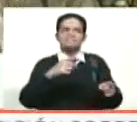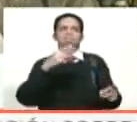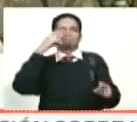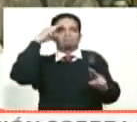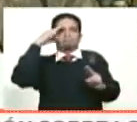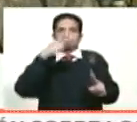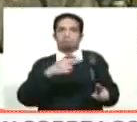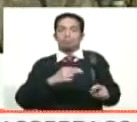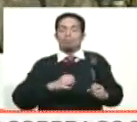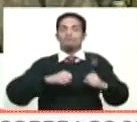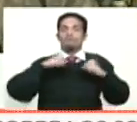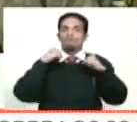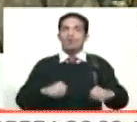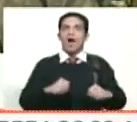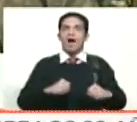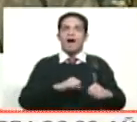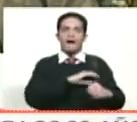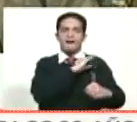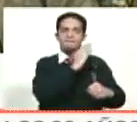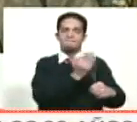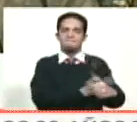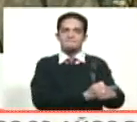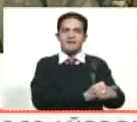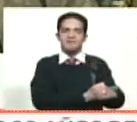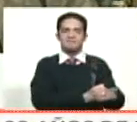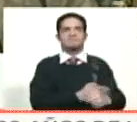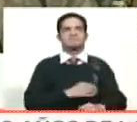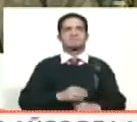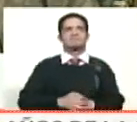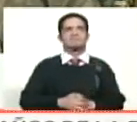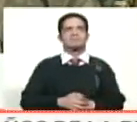fuerte, valga la expresión, poderoso.